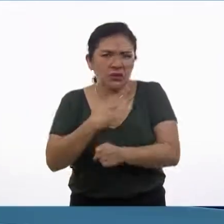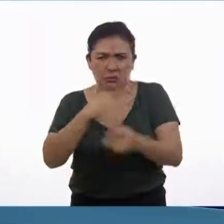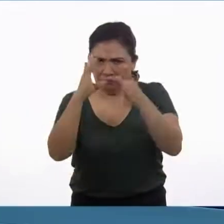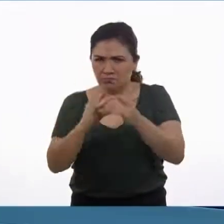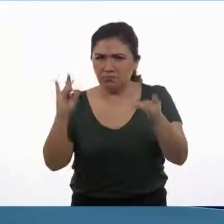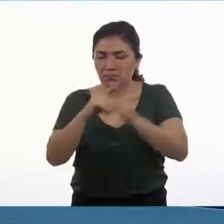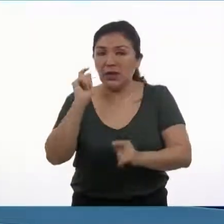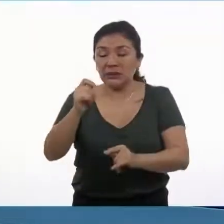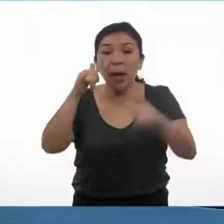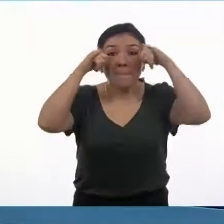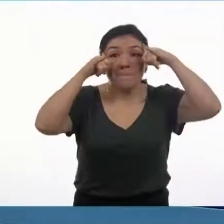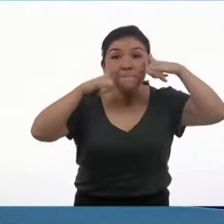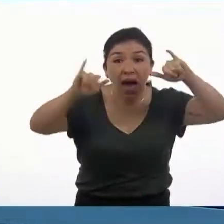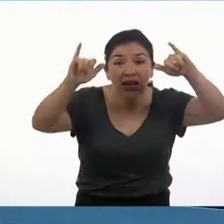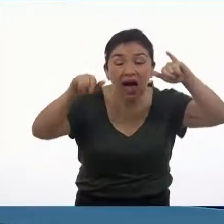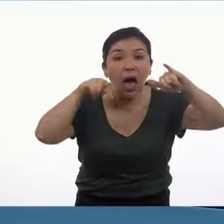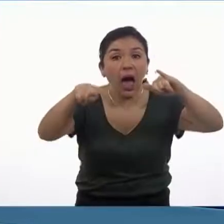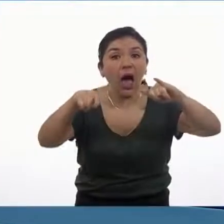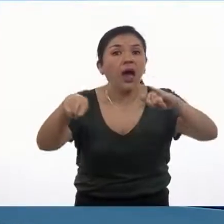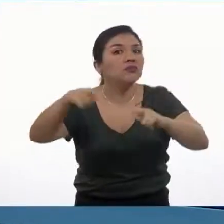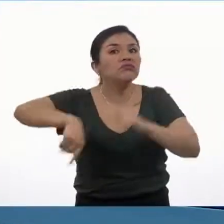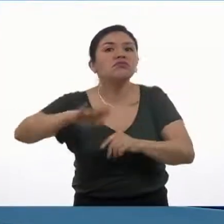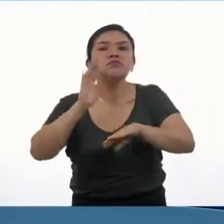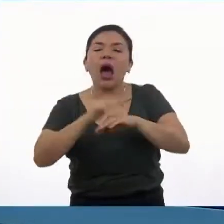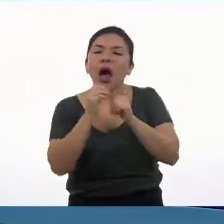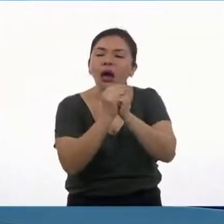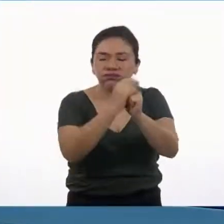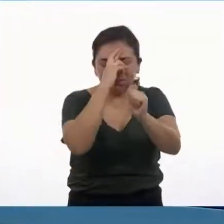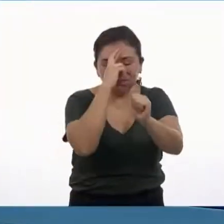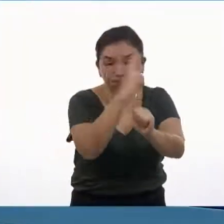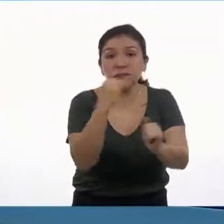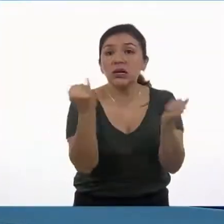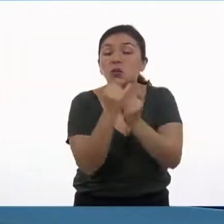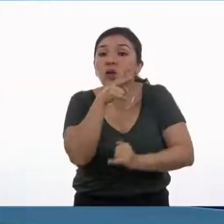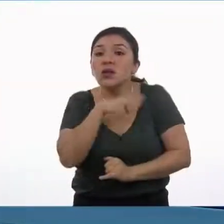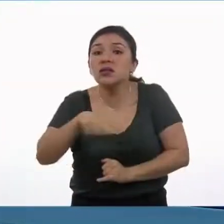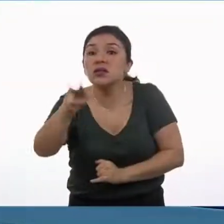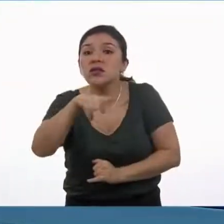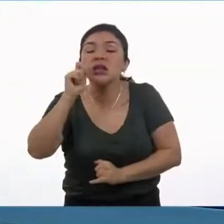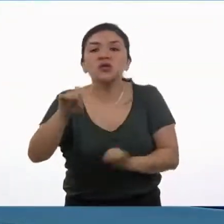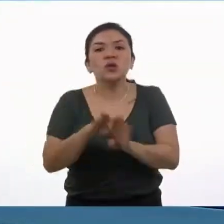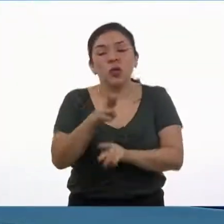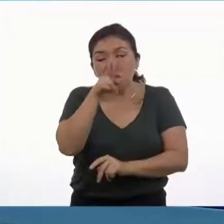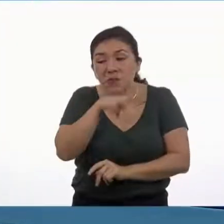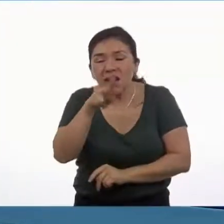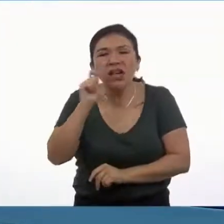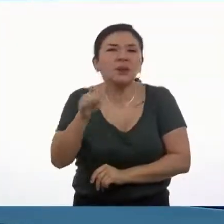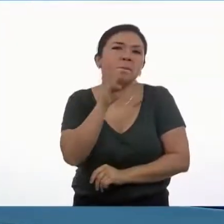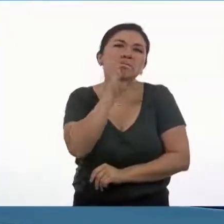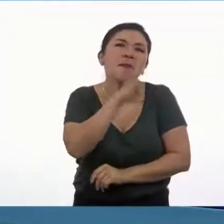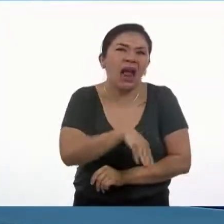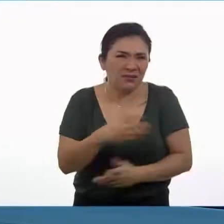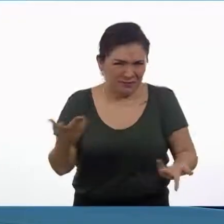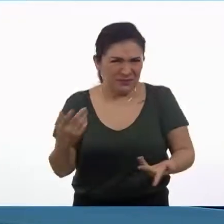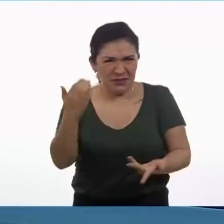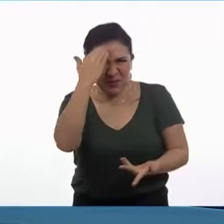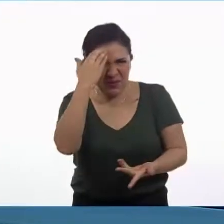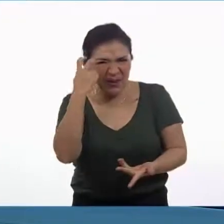que las vacas eran sagradas para ellos y las serpientes las relacionaban con el mal. Otra vez, ¿no te